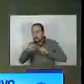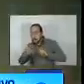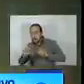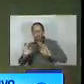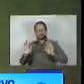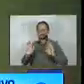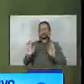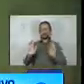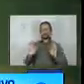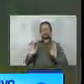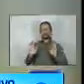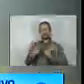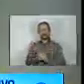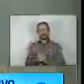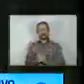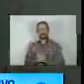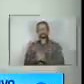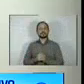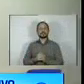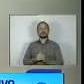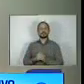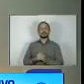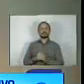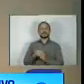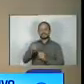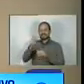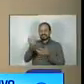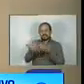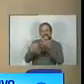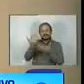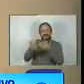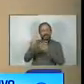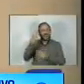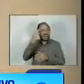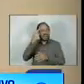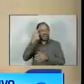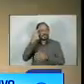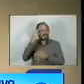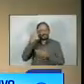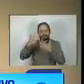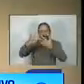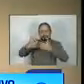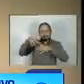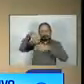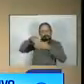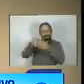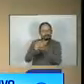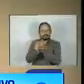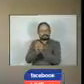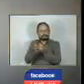daños materiales. Según información preliminar, el incendio se originó debido a desperfectos mecánicos.